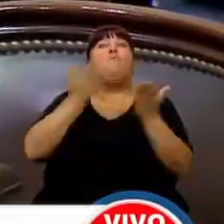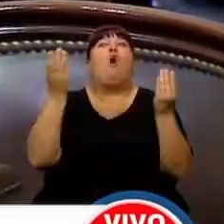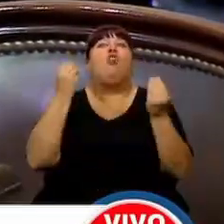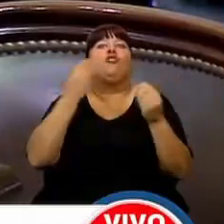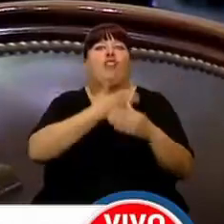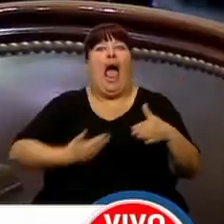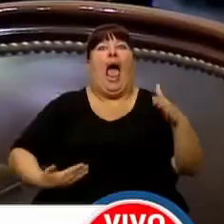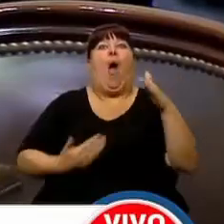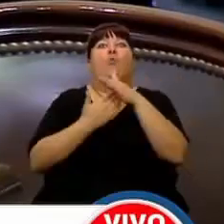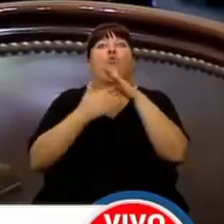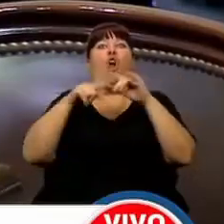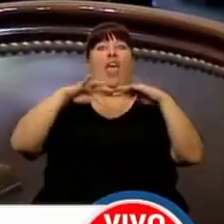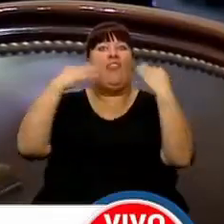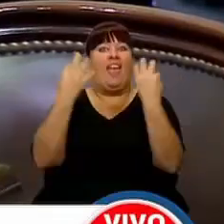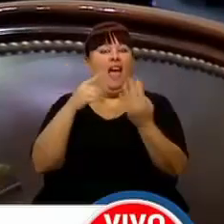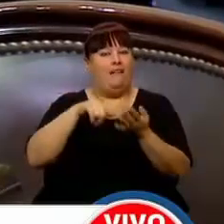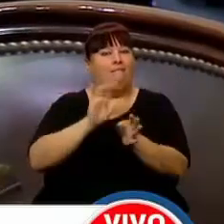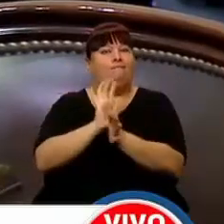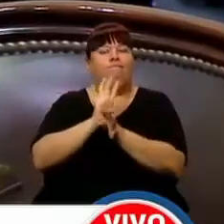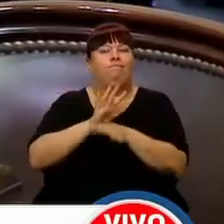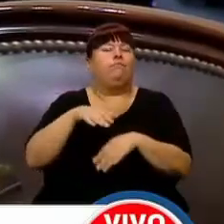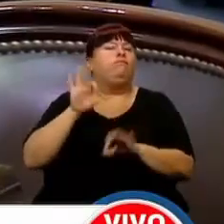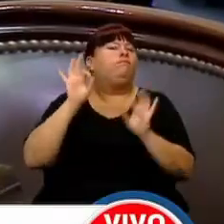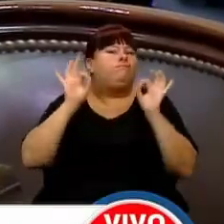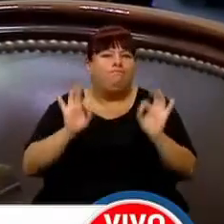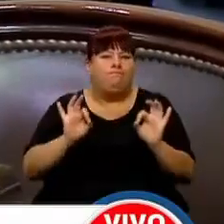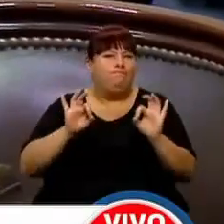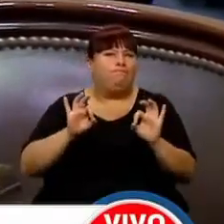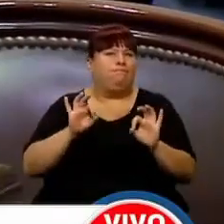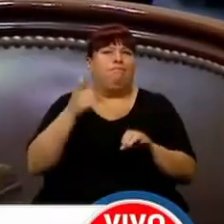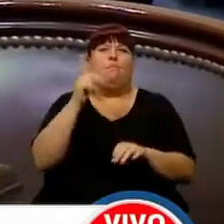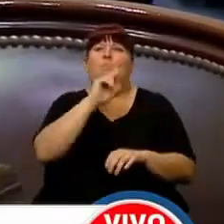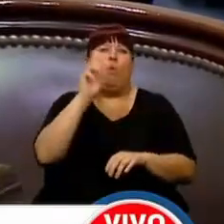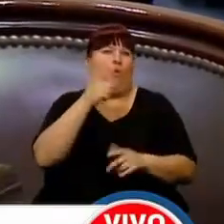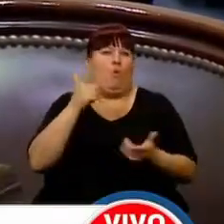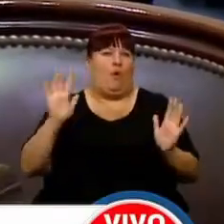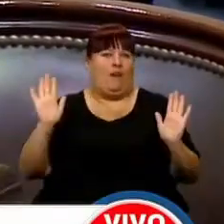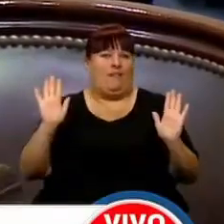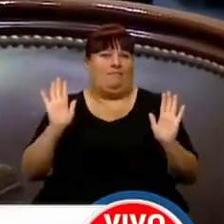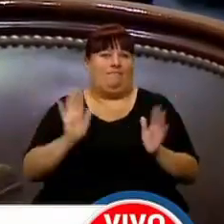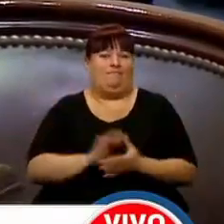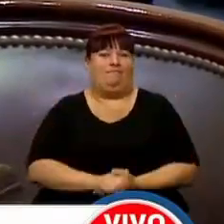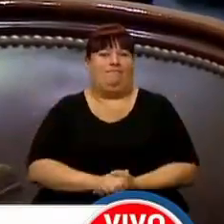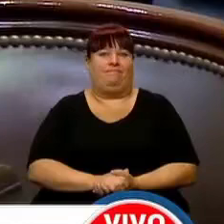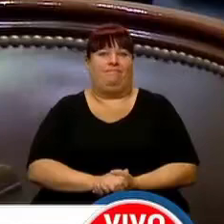las autoridades de la casa va a estar absolutamente ausente.